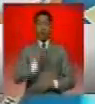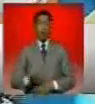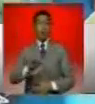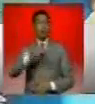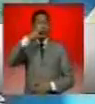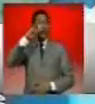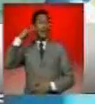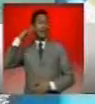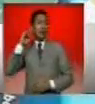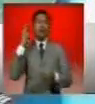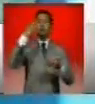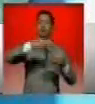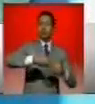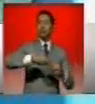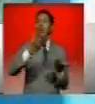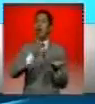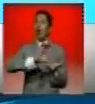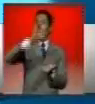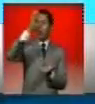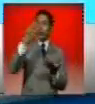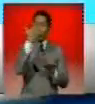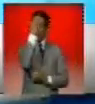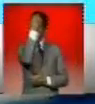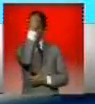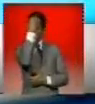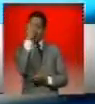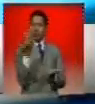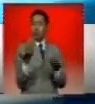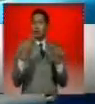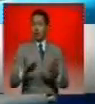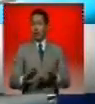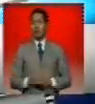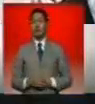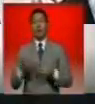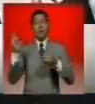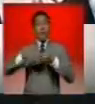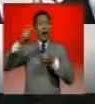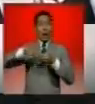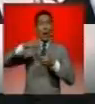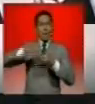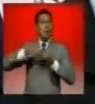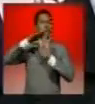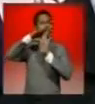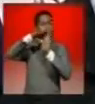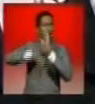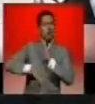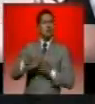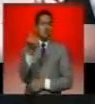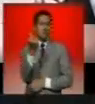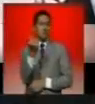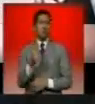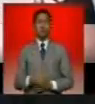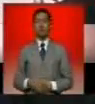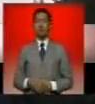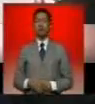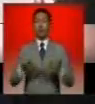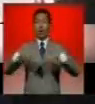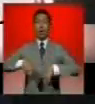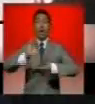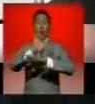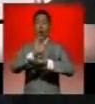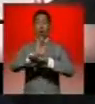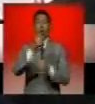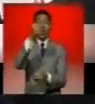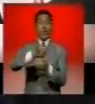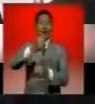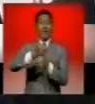incremento exponencial en 10 veces de la matrícula en la educación inicial. El país fue declarado un país libre de trabajo infantil en